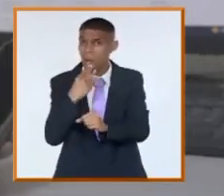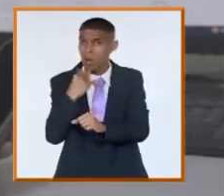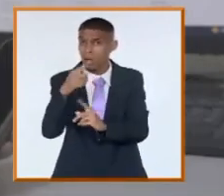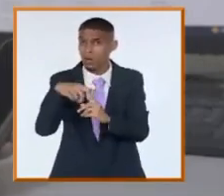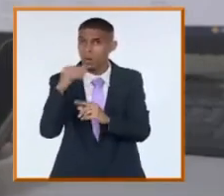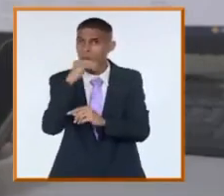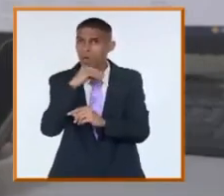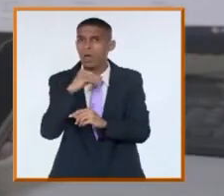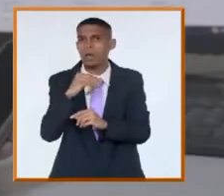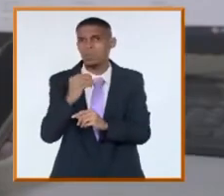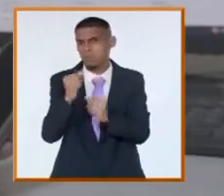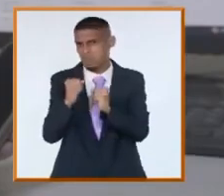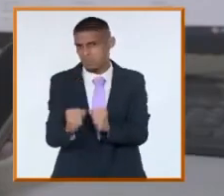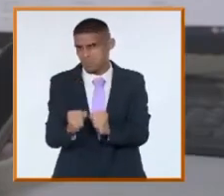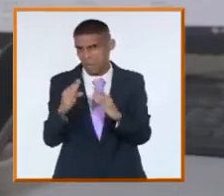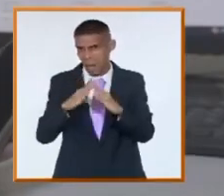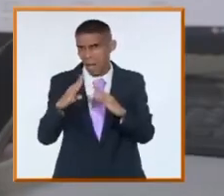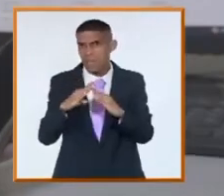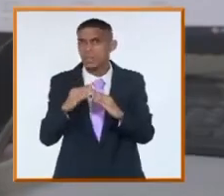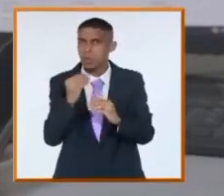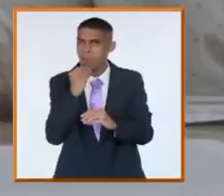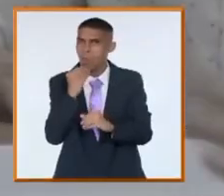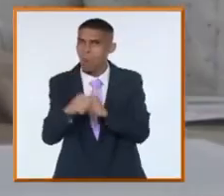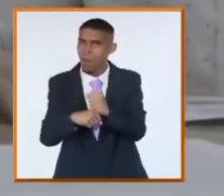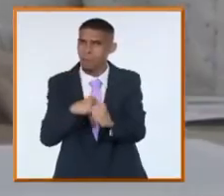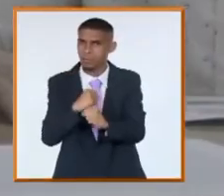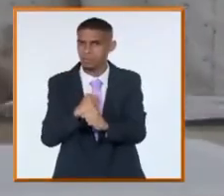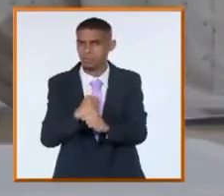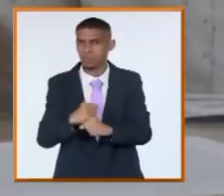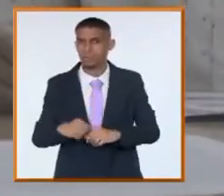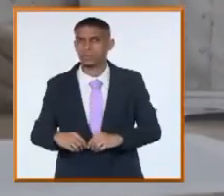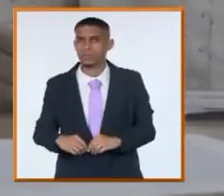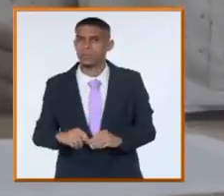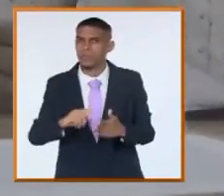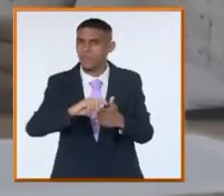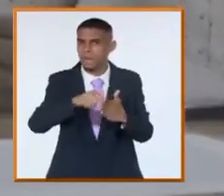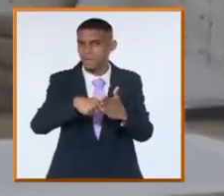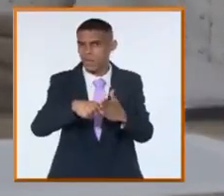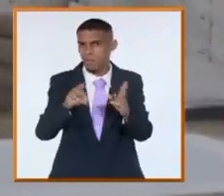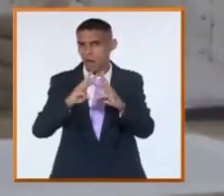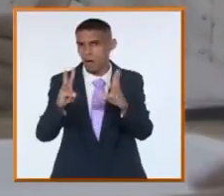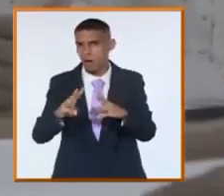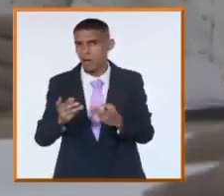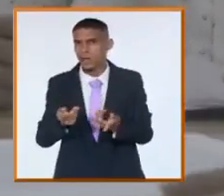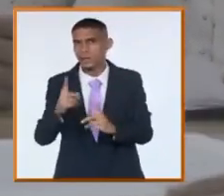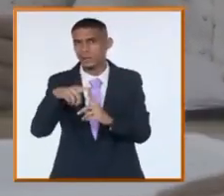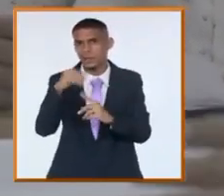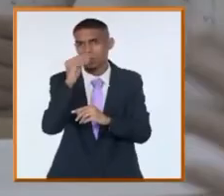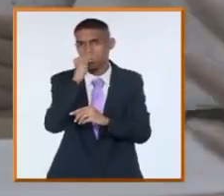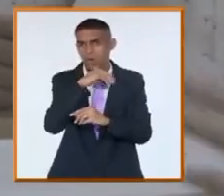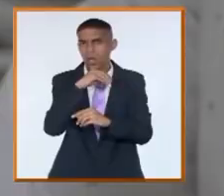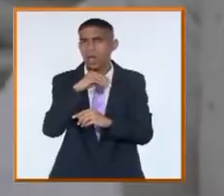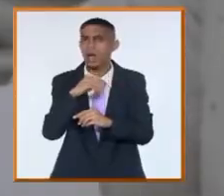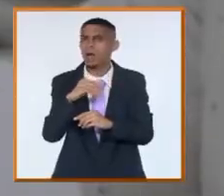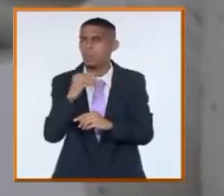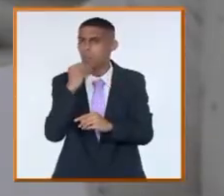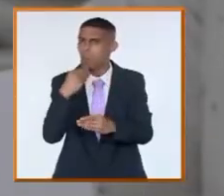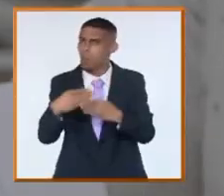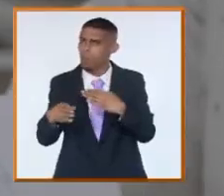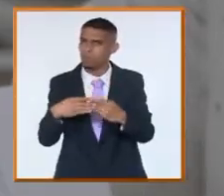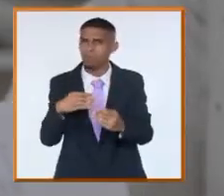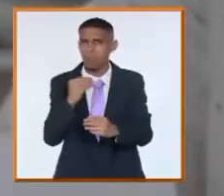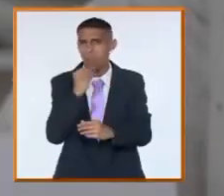Si tienen una computadora si tienen conexión a internet Lo van a poder hacer desde su casa firmas digitales y tecnologías al alcance de todos los sectores